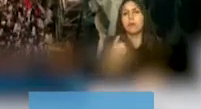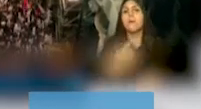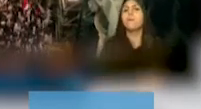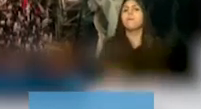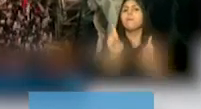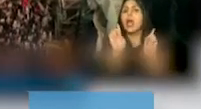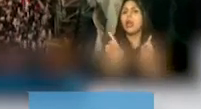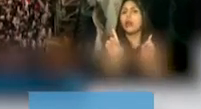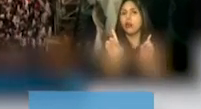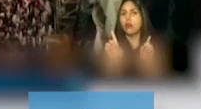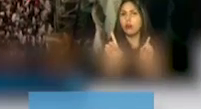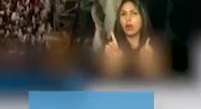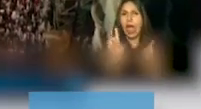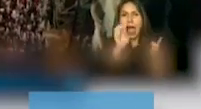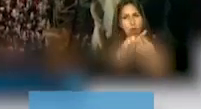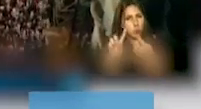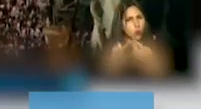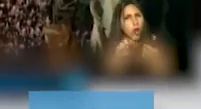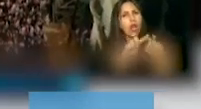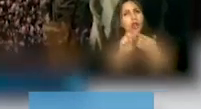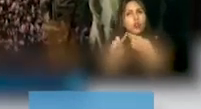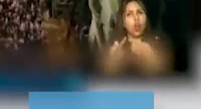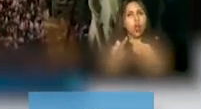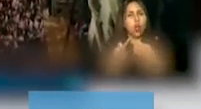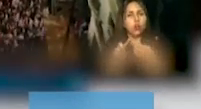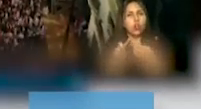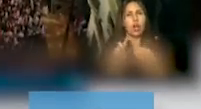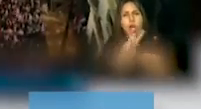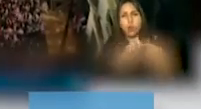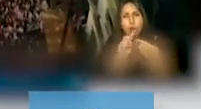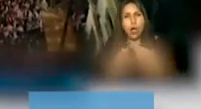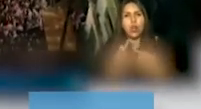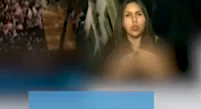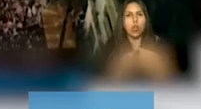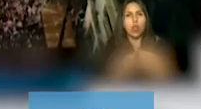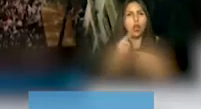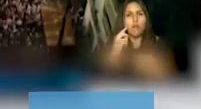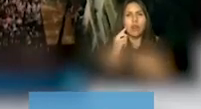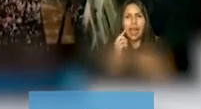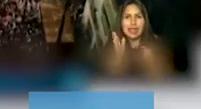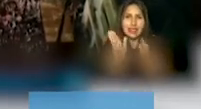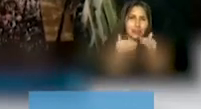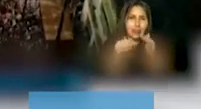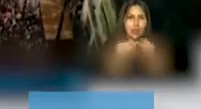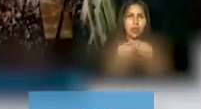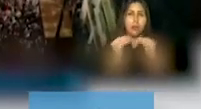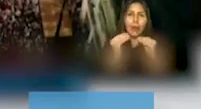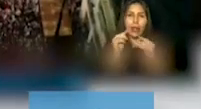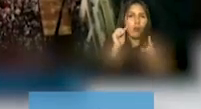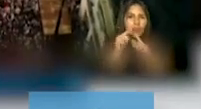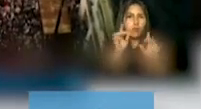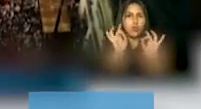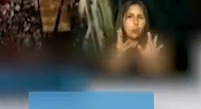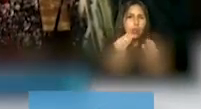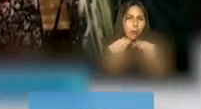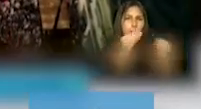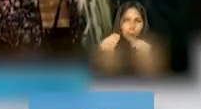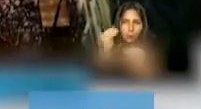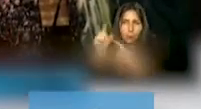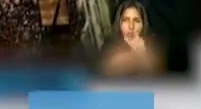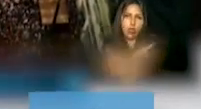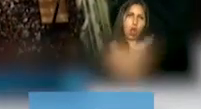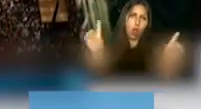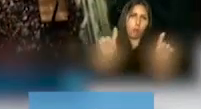va a ganar? Acá hay una clave semiótica interesante, ¿no? Porque todo se altera al final de esta